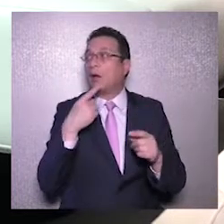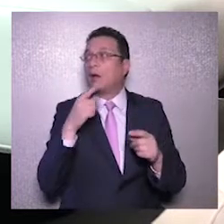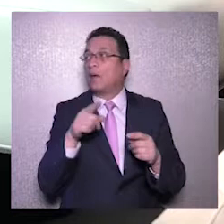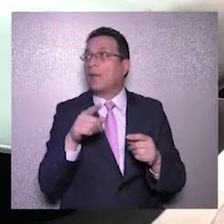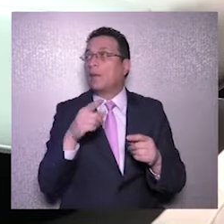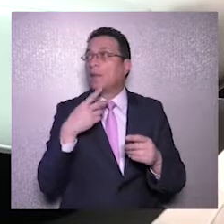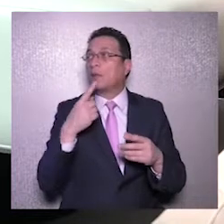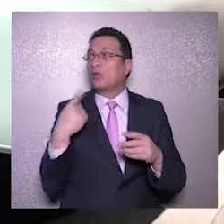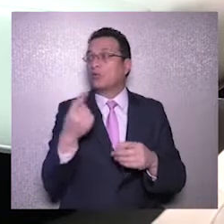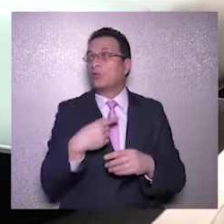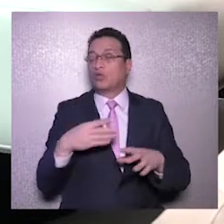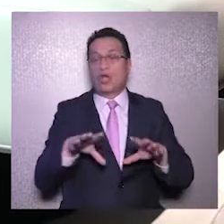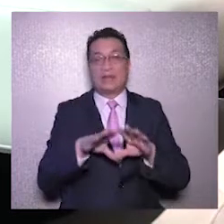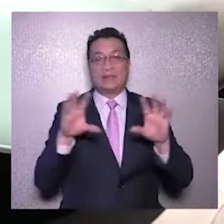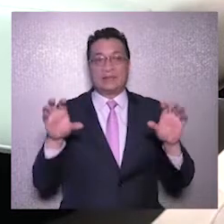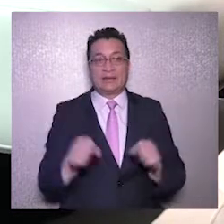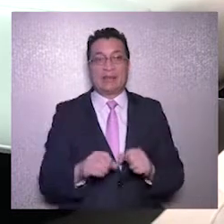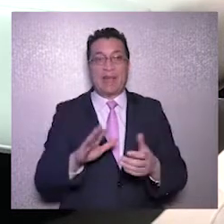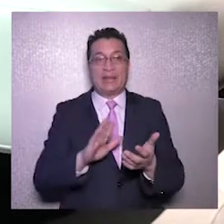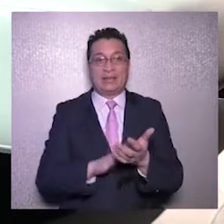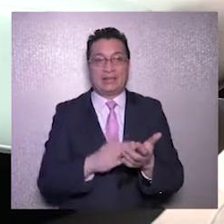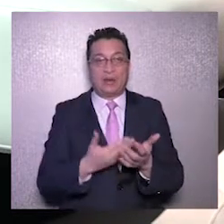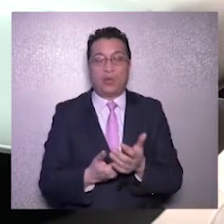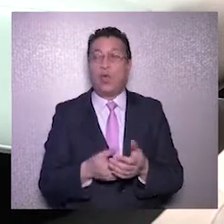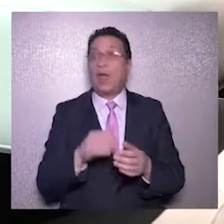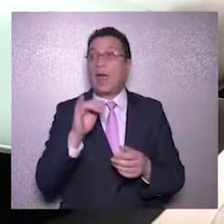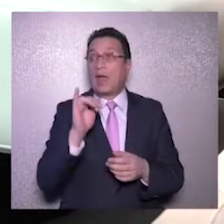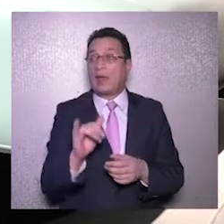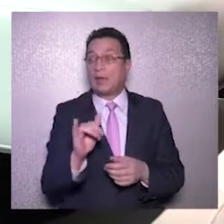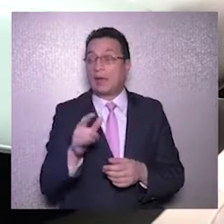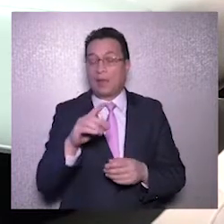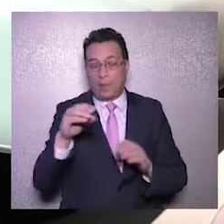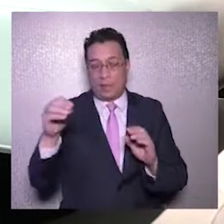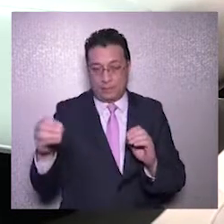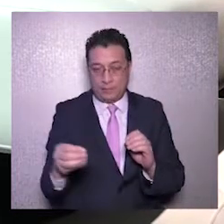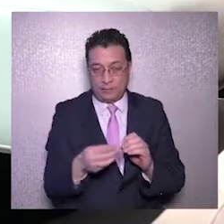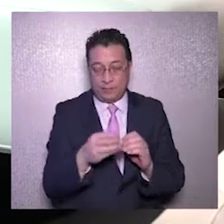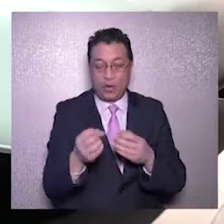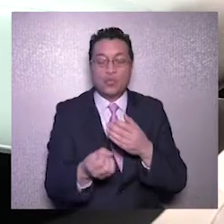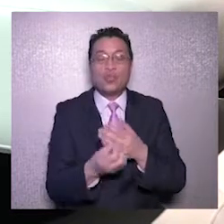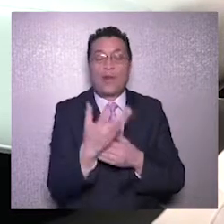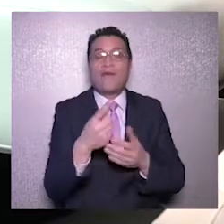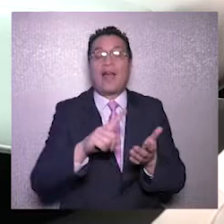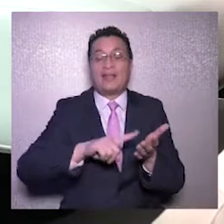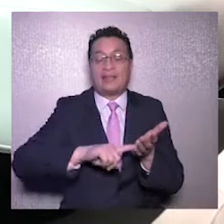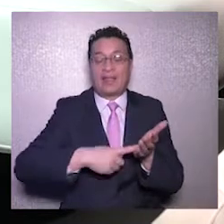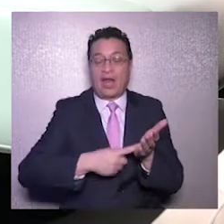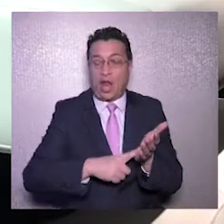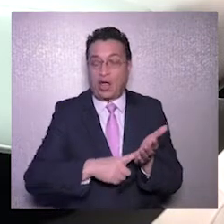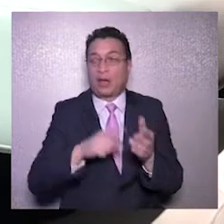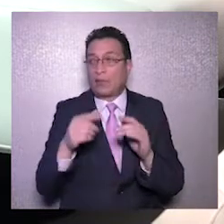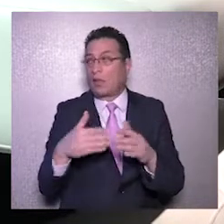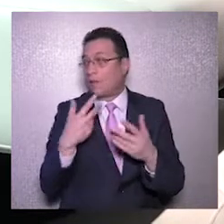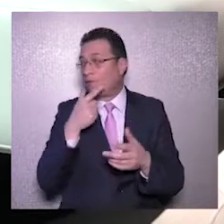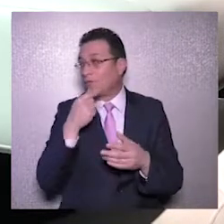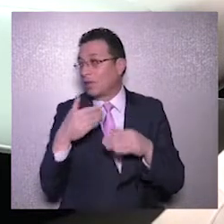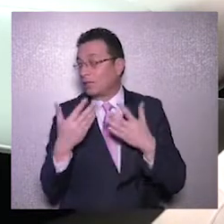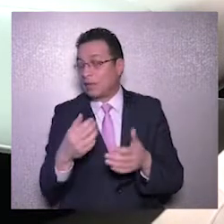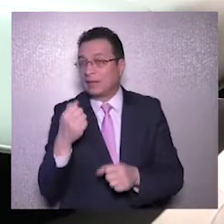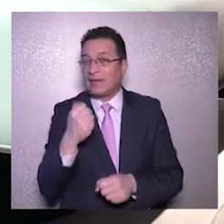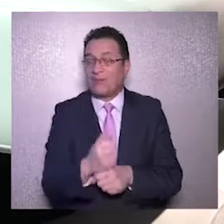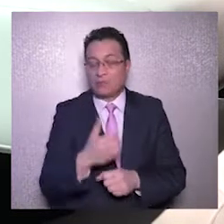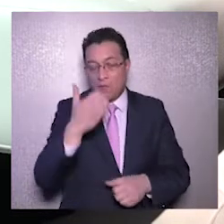informatización de nuestros sistemas de salud y la incorporación de nuevas tecnologías que faciliten el trabajo